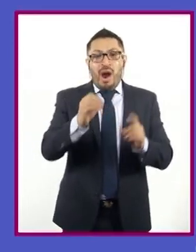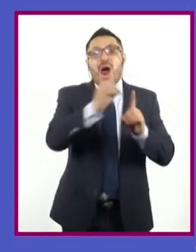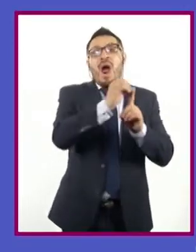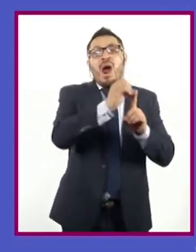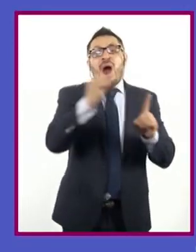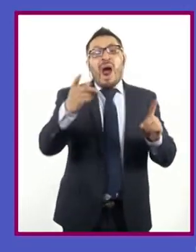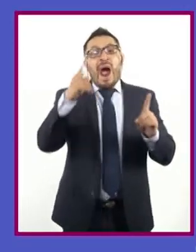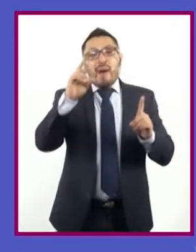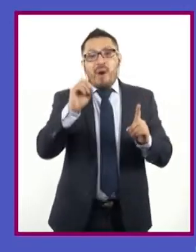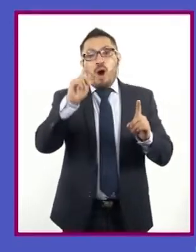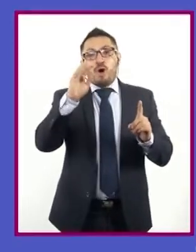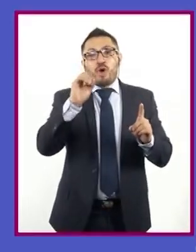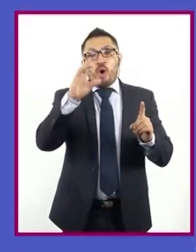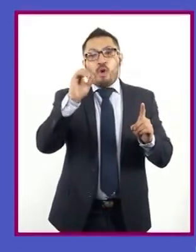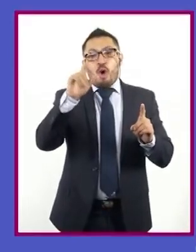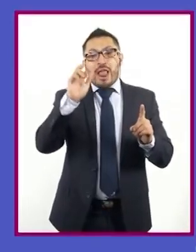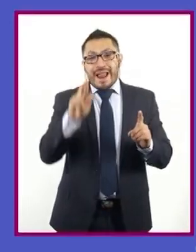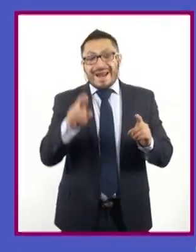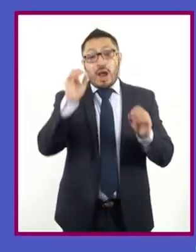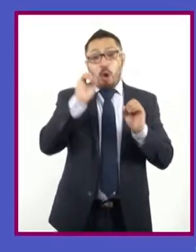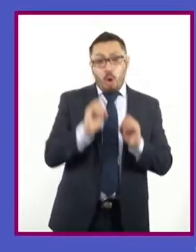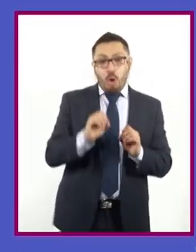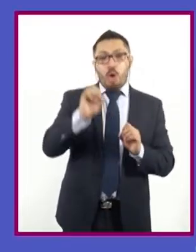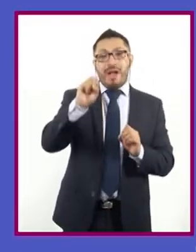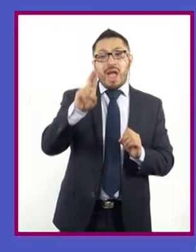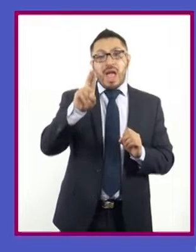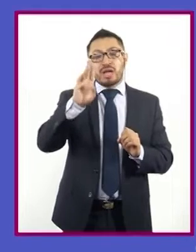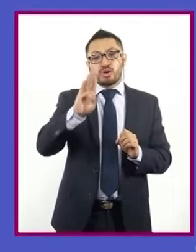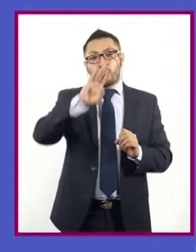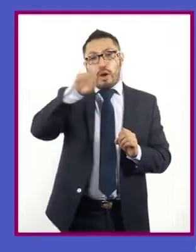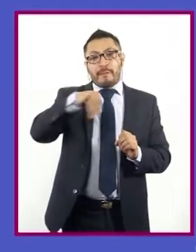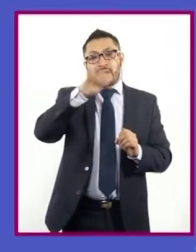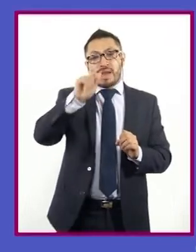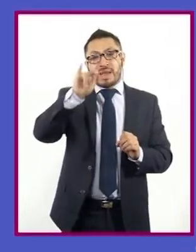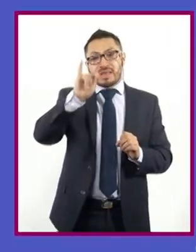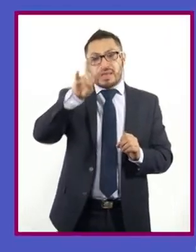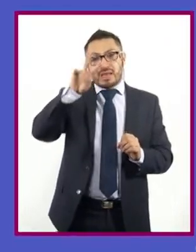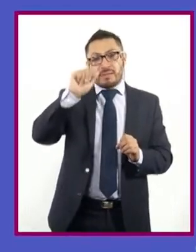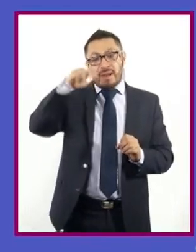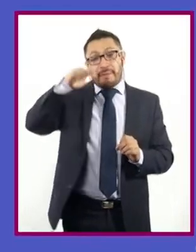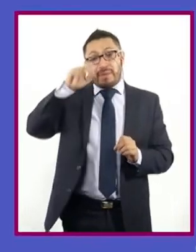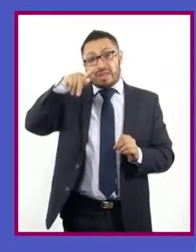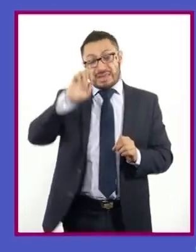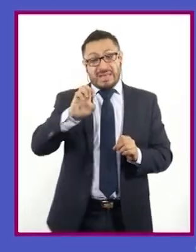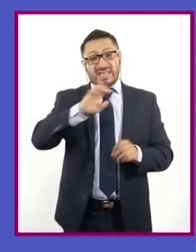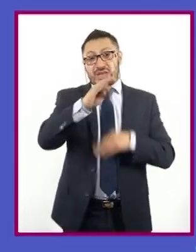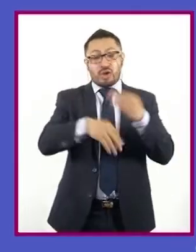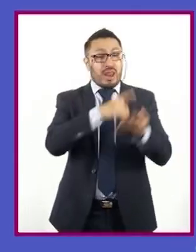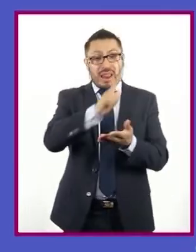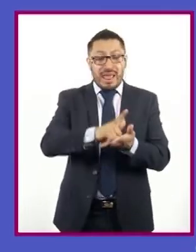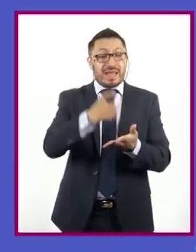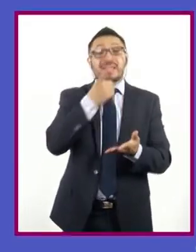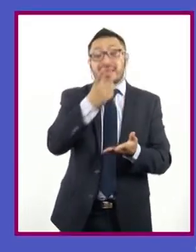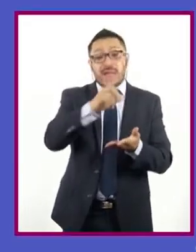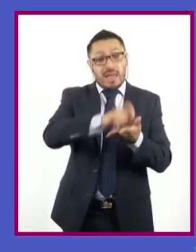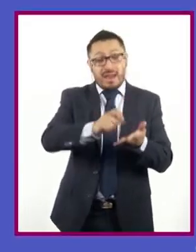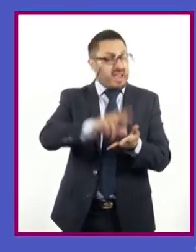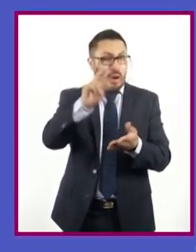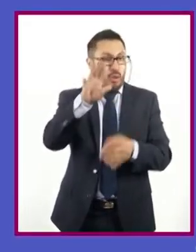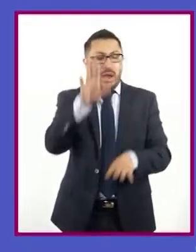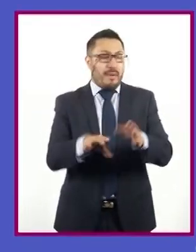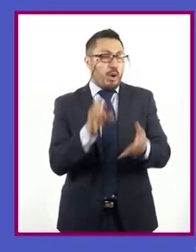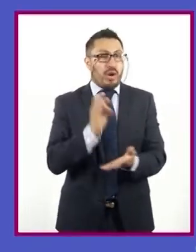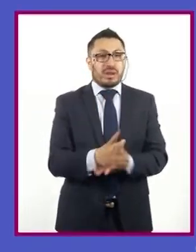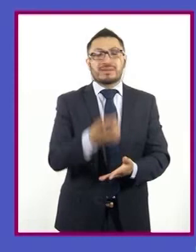o subjetivamente. No todas las leyes están dichas ni escritas. A veces simplemente las aplicamos y